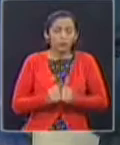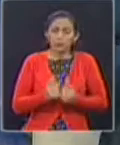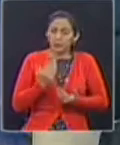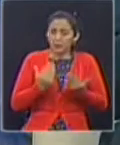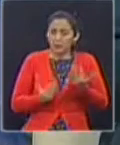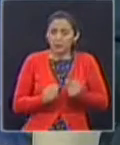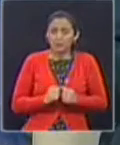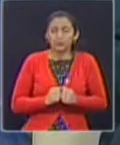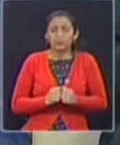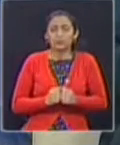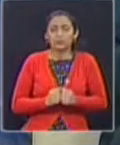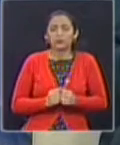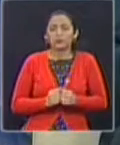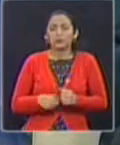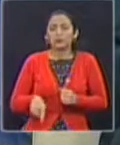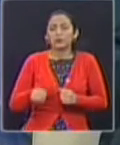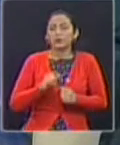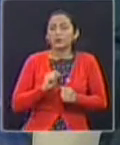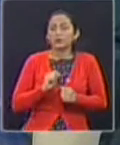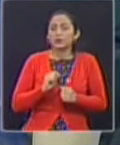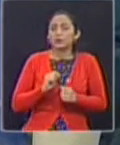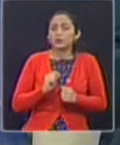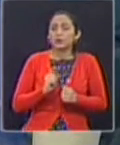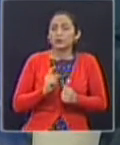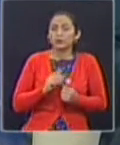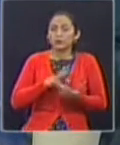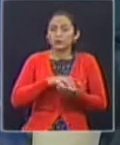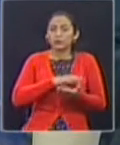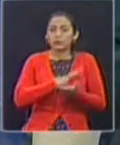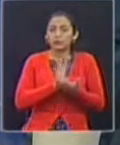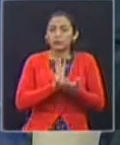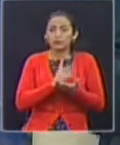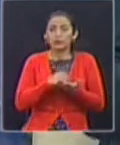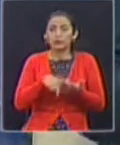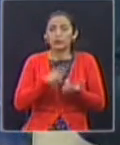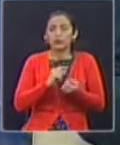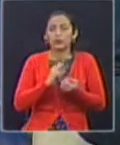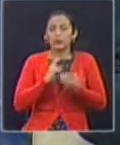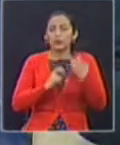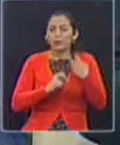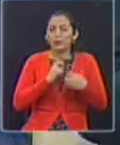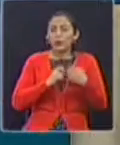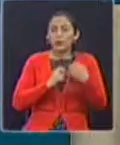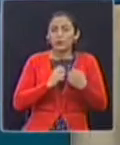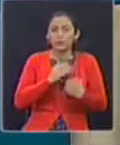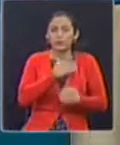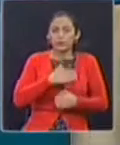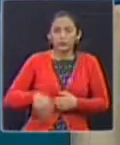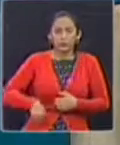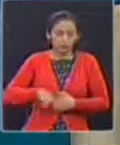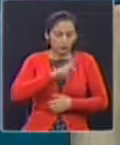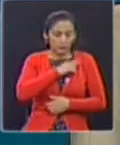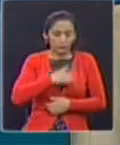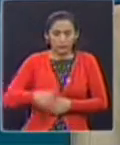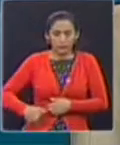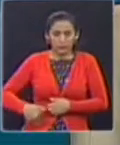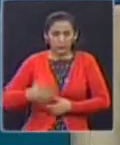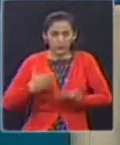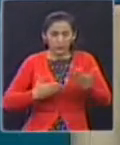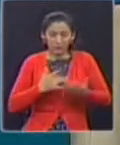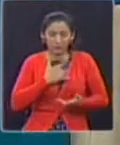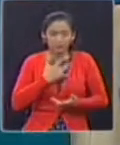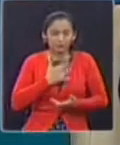incomodidad en el gabinete ministerial con esta situación que se está viviendo en el país, la relación presidente-vicepresidente? Sí, yo creo